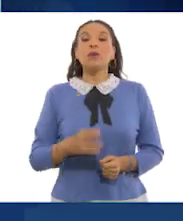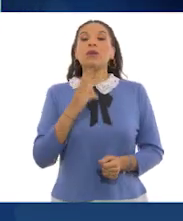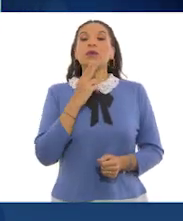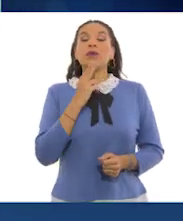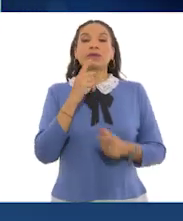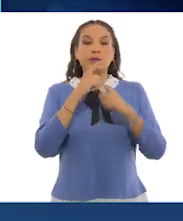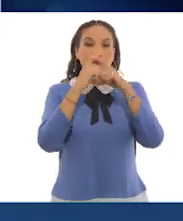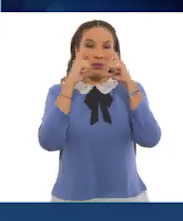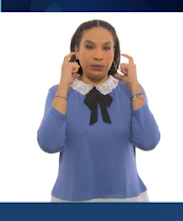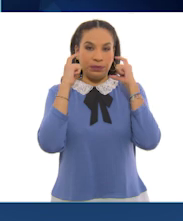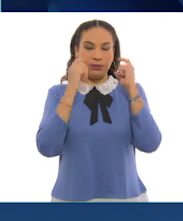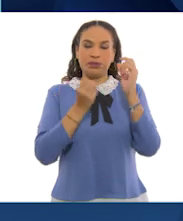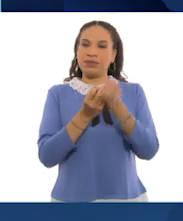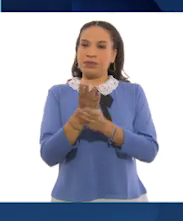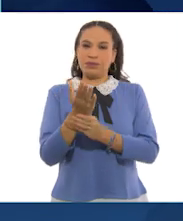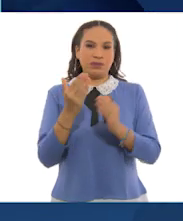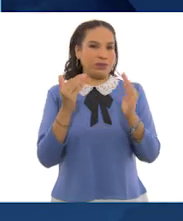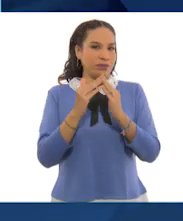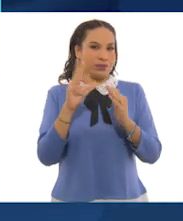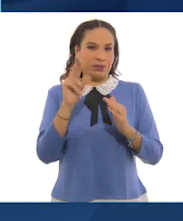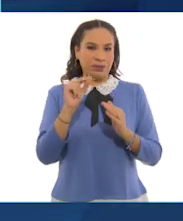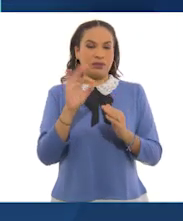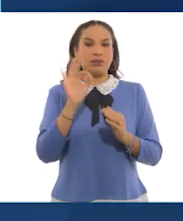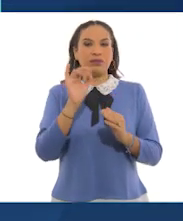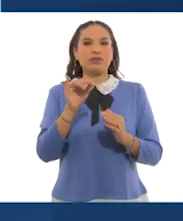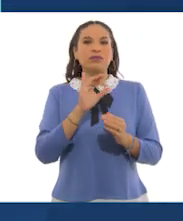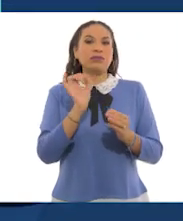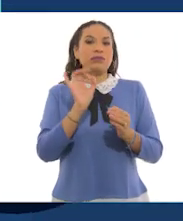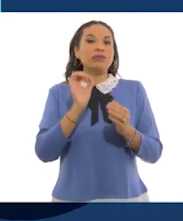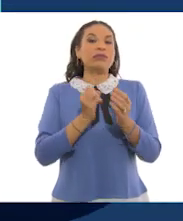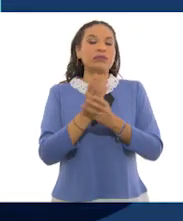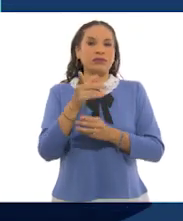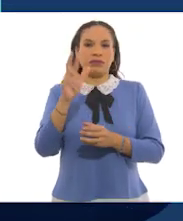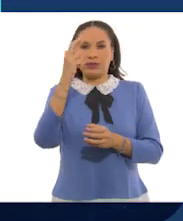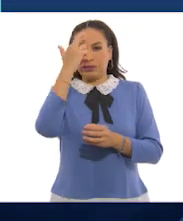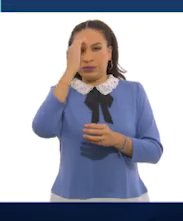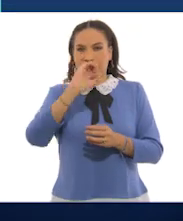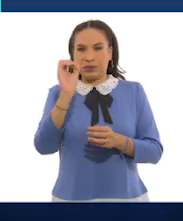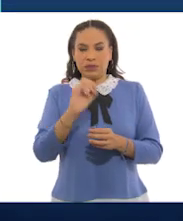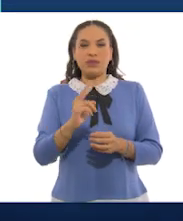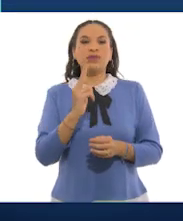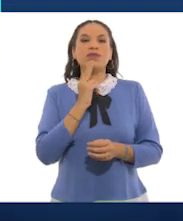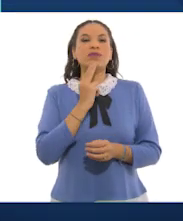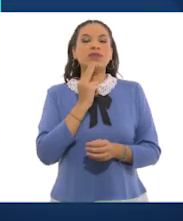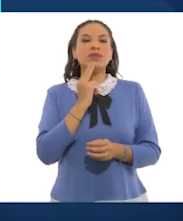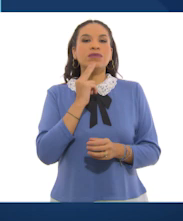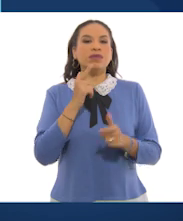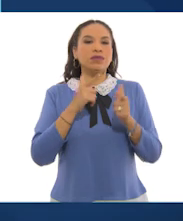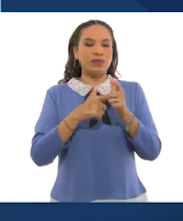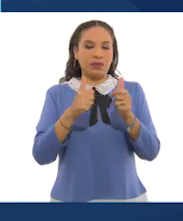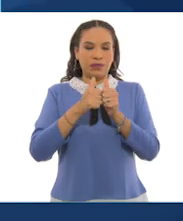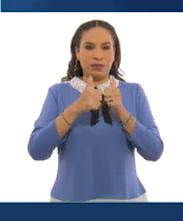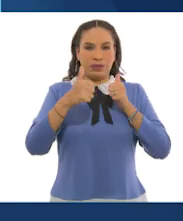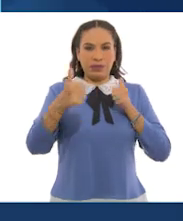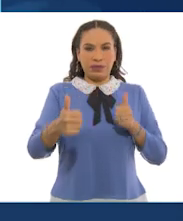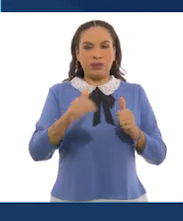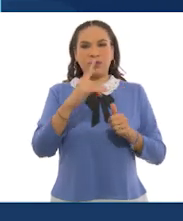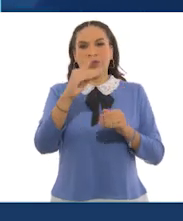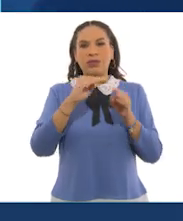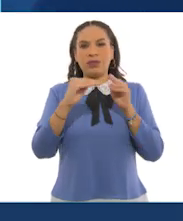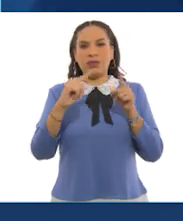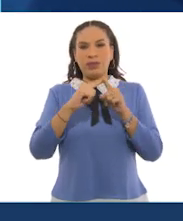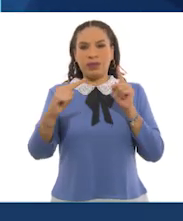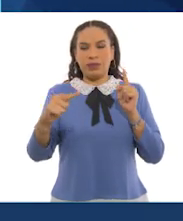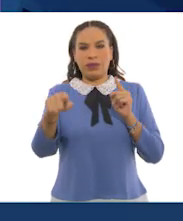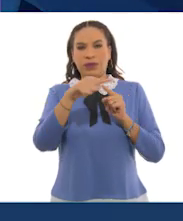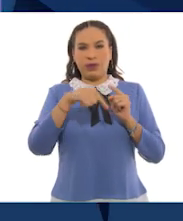Utiliza cubrebocas. No salgas de casa. Si tienes que hacerlo, recuerda que es obligatorio utilizarlo. Mantén una distancia mínima de un metro